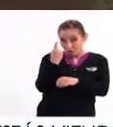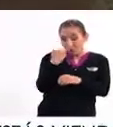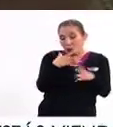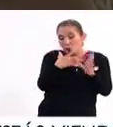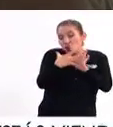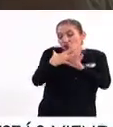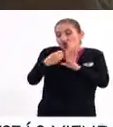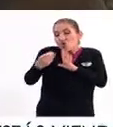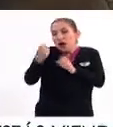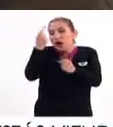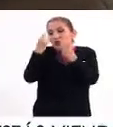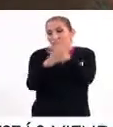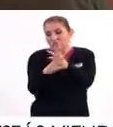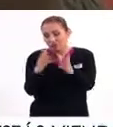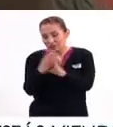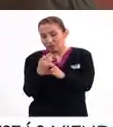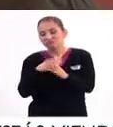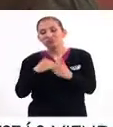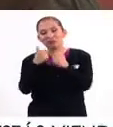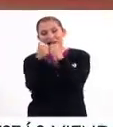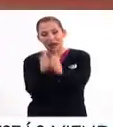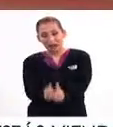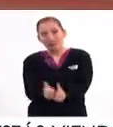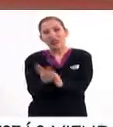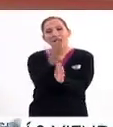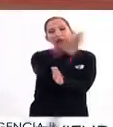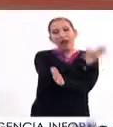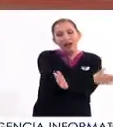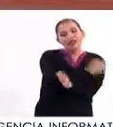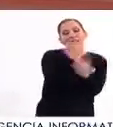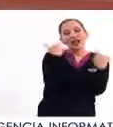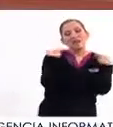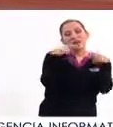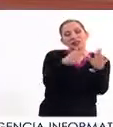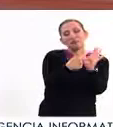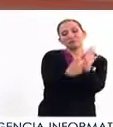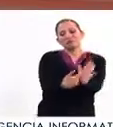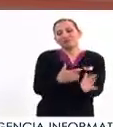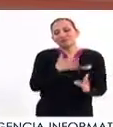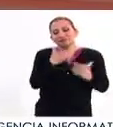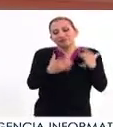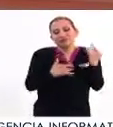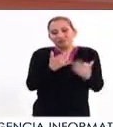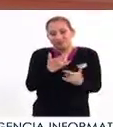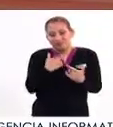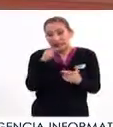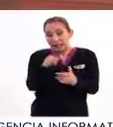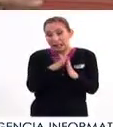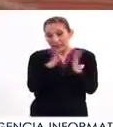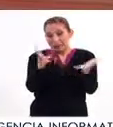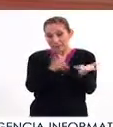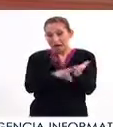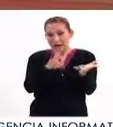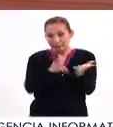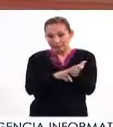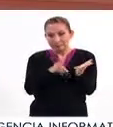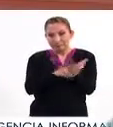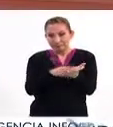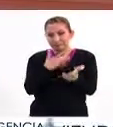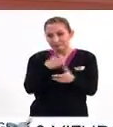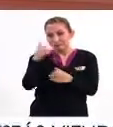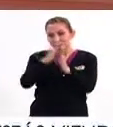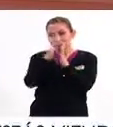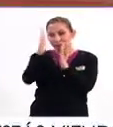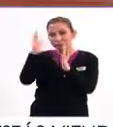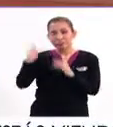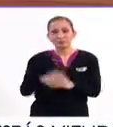y es un libro que vale muchísimo la pena tener en sus bibliotecas. Que son además como close-ups las imágenes, ¿no? Te acercas al barrio, te acercas al personaje. Sí.